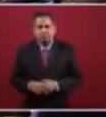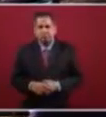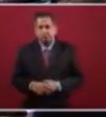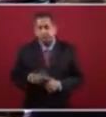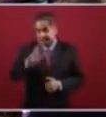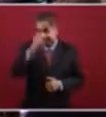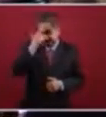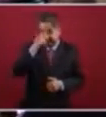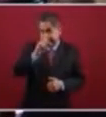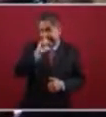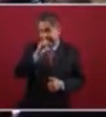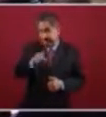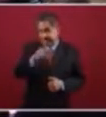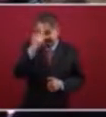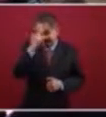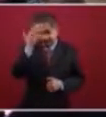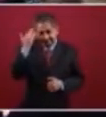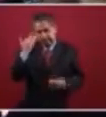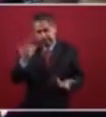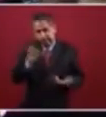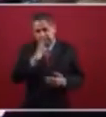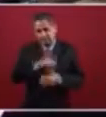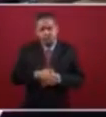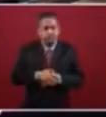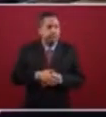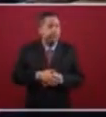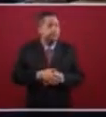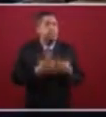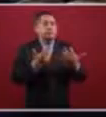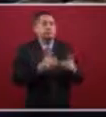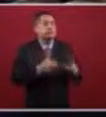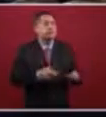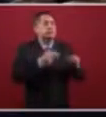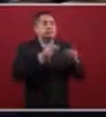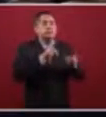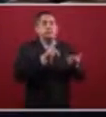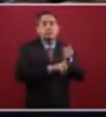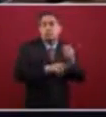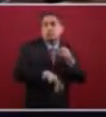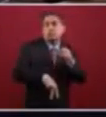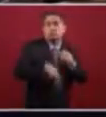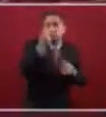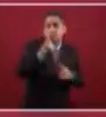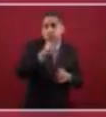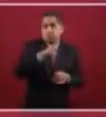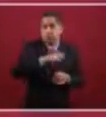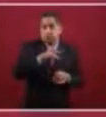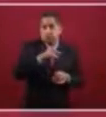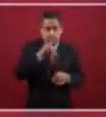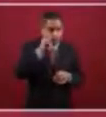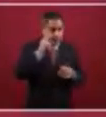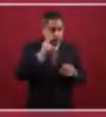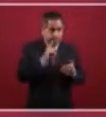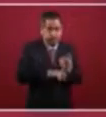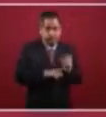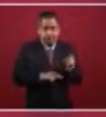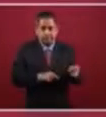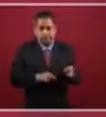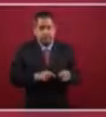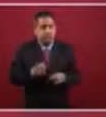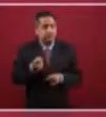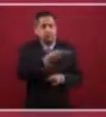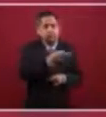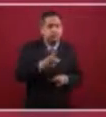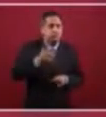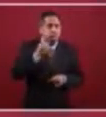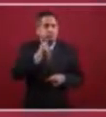Acuérdense también todo esto que hacían de las empresas fantasmas, donde las trabajadoras